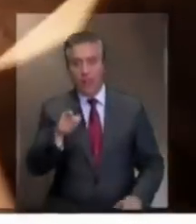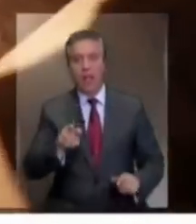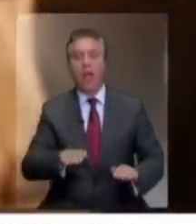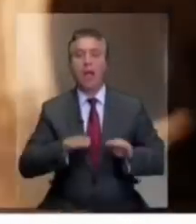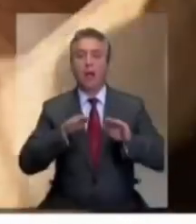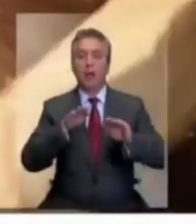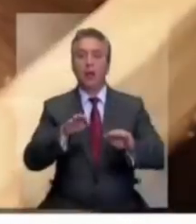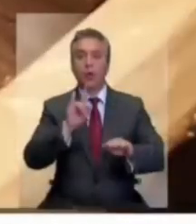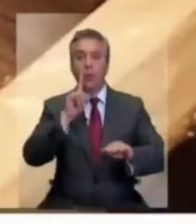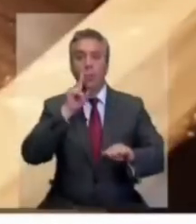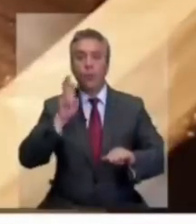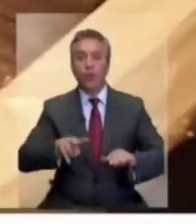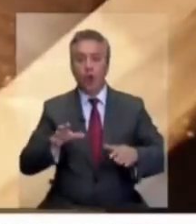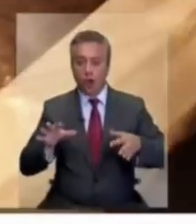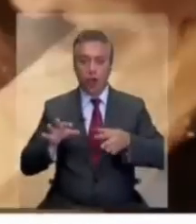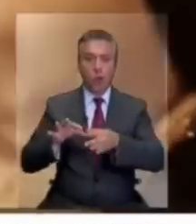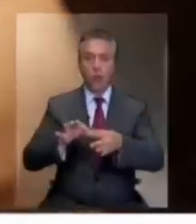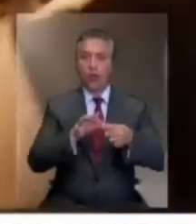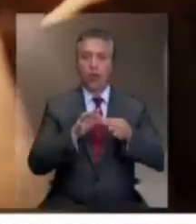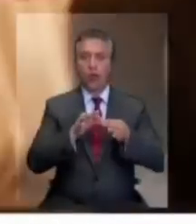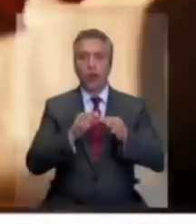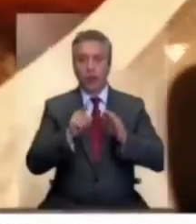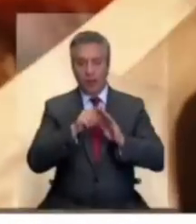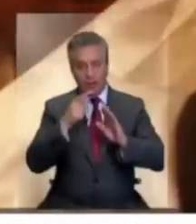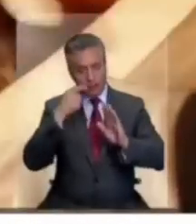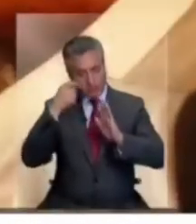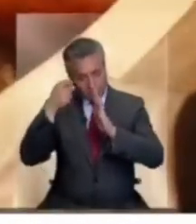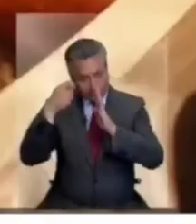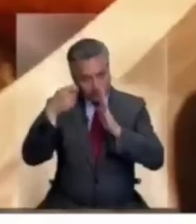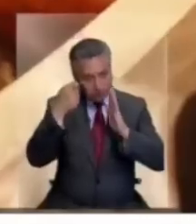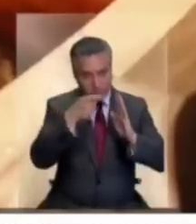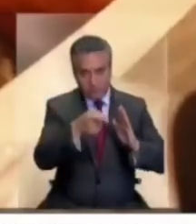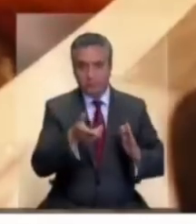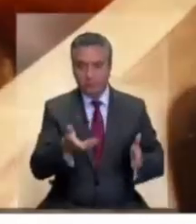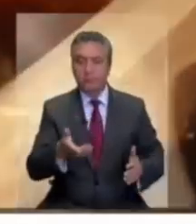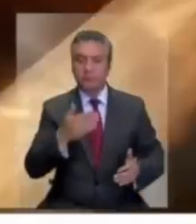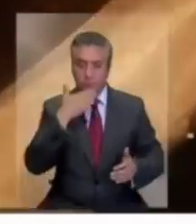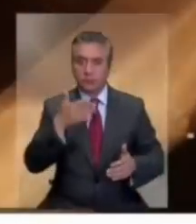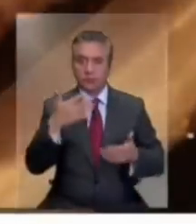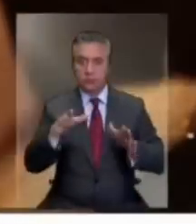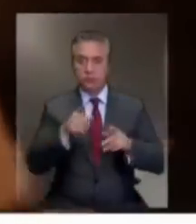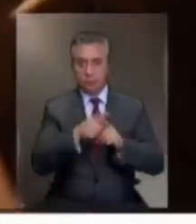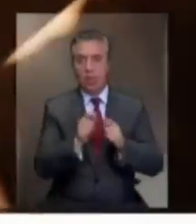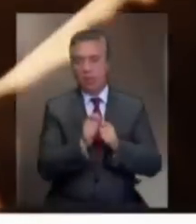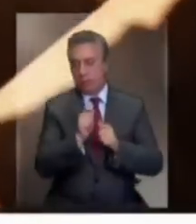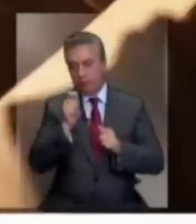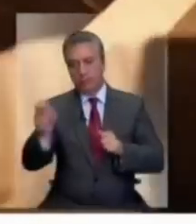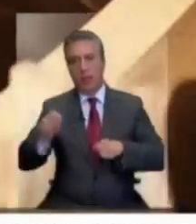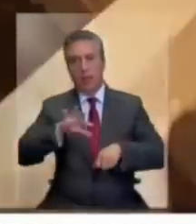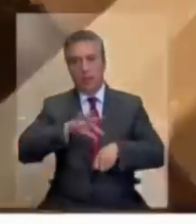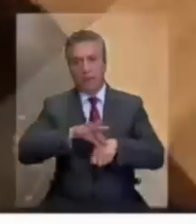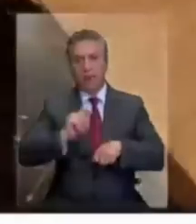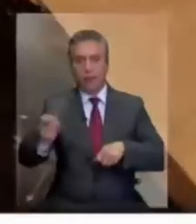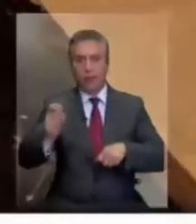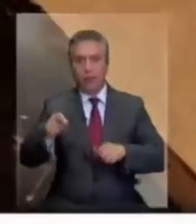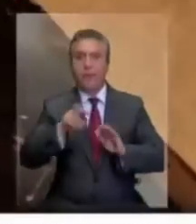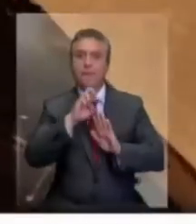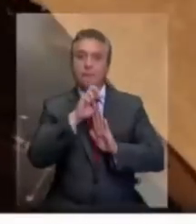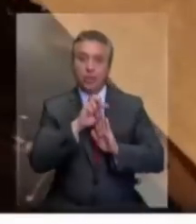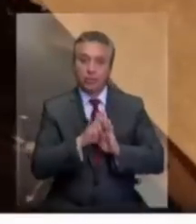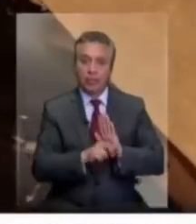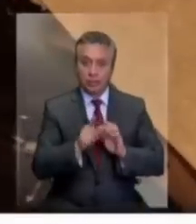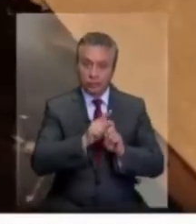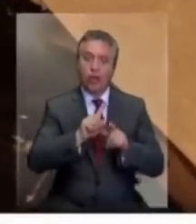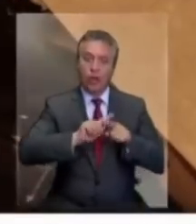reporteros gráficos Juan Carlos Cáceres ya consiguió cubrir un tercio de su cuenta médica con el proyecto 100 fotos espera pagar